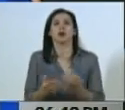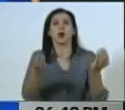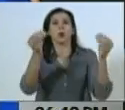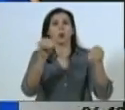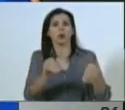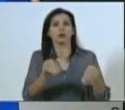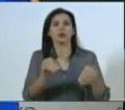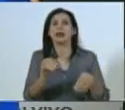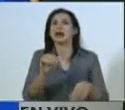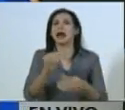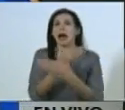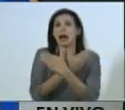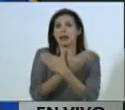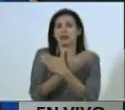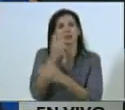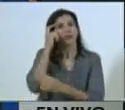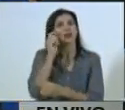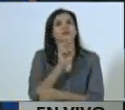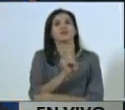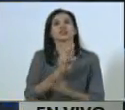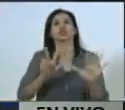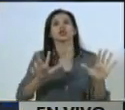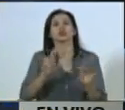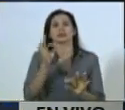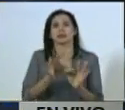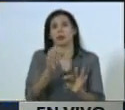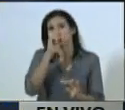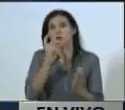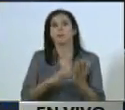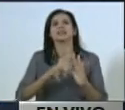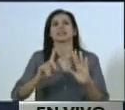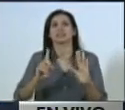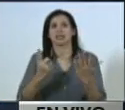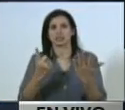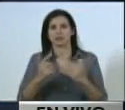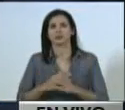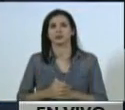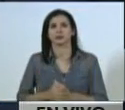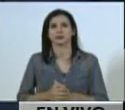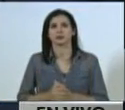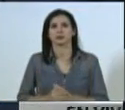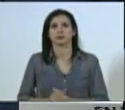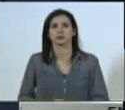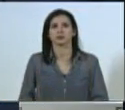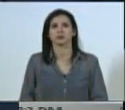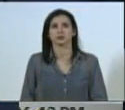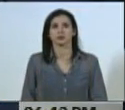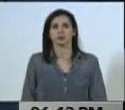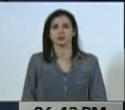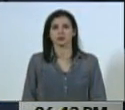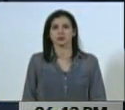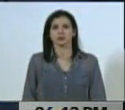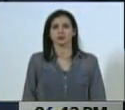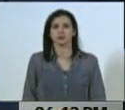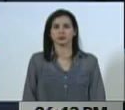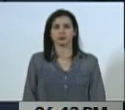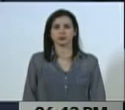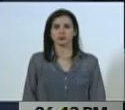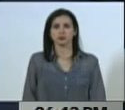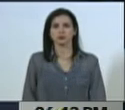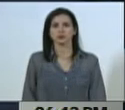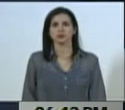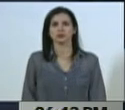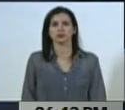de Argel del 28 de septiembre del 2016. The Algiers Accord marked a turning